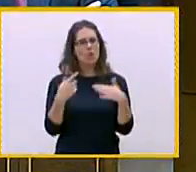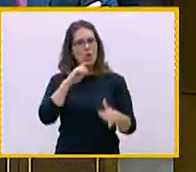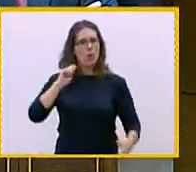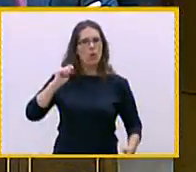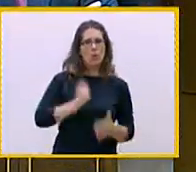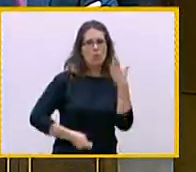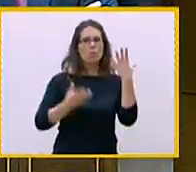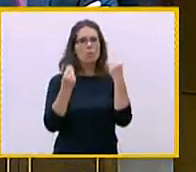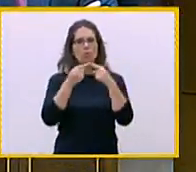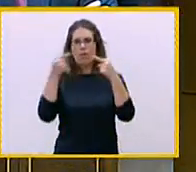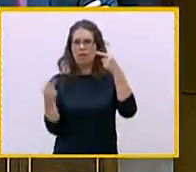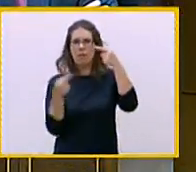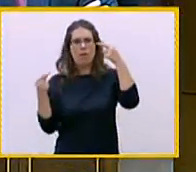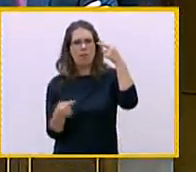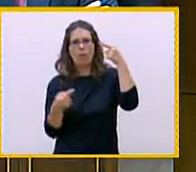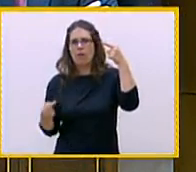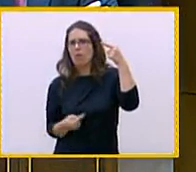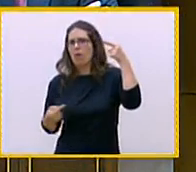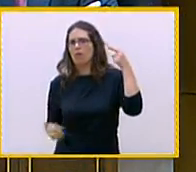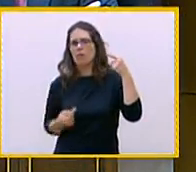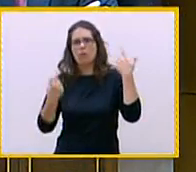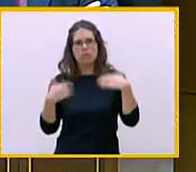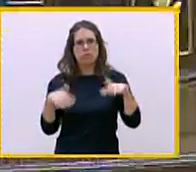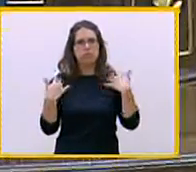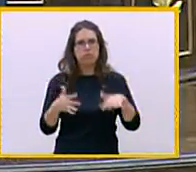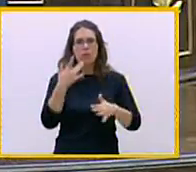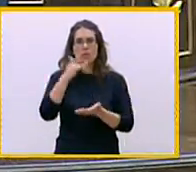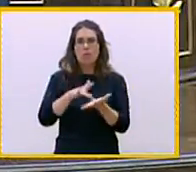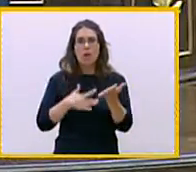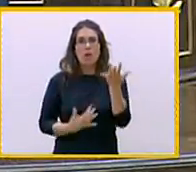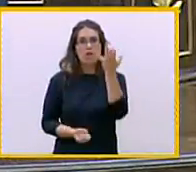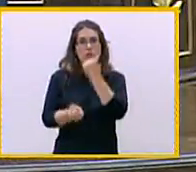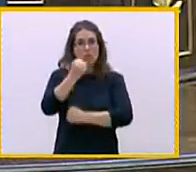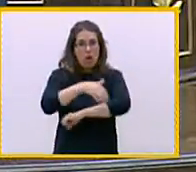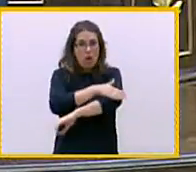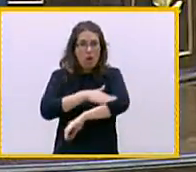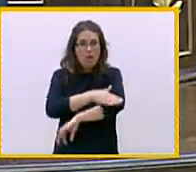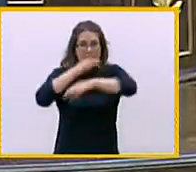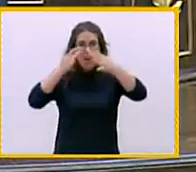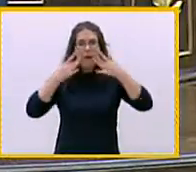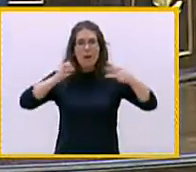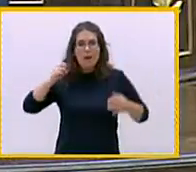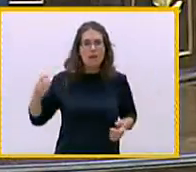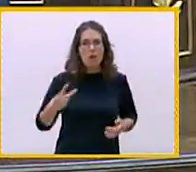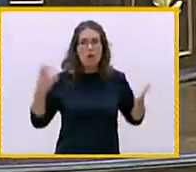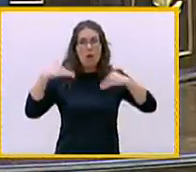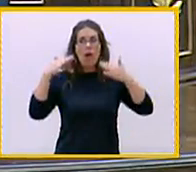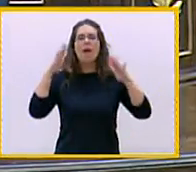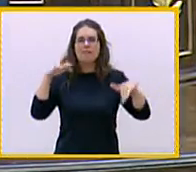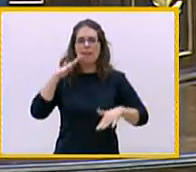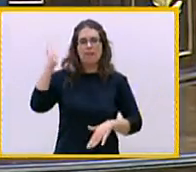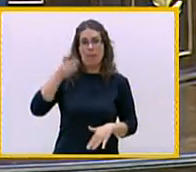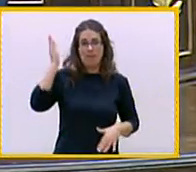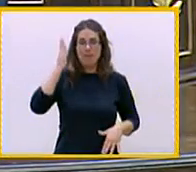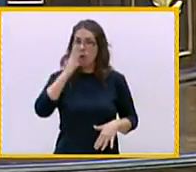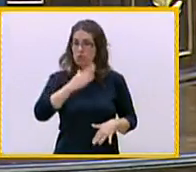inconvenientes de no haber contado con un verdadero gobierno económico del euro. Por ello, en el último año,